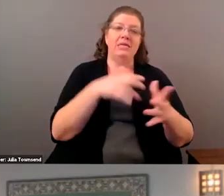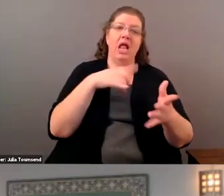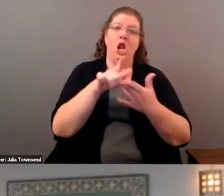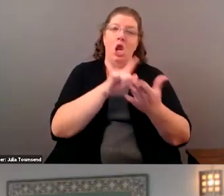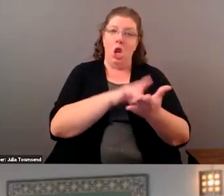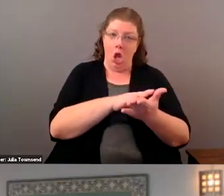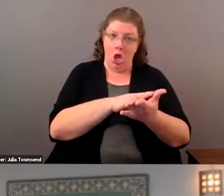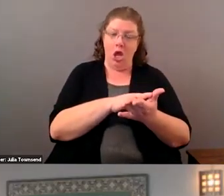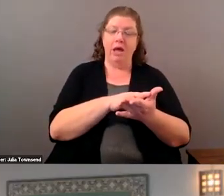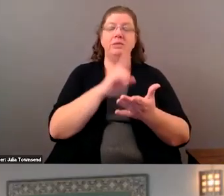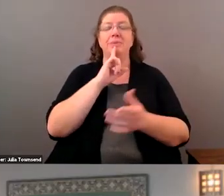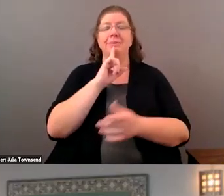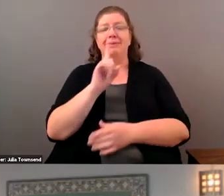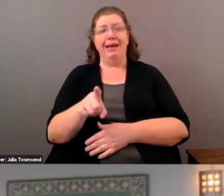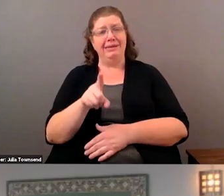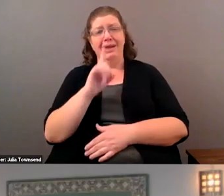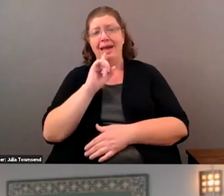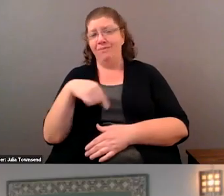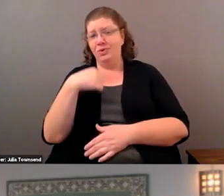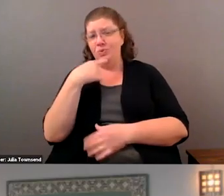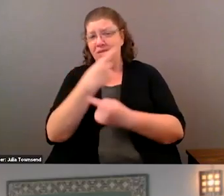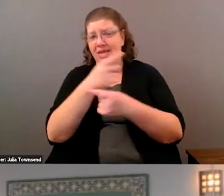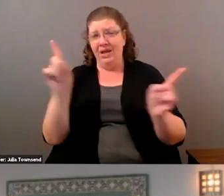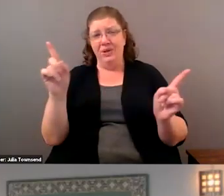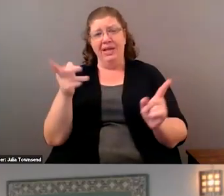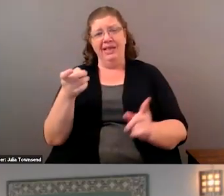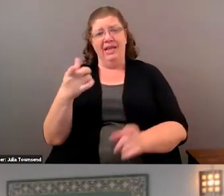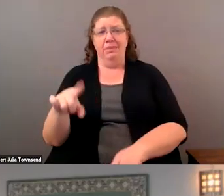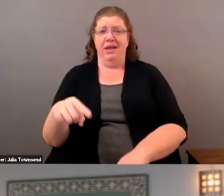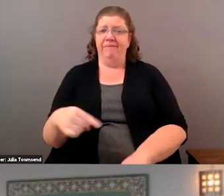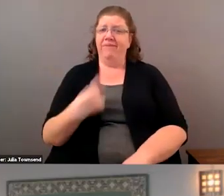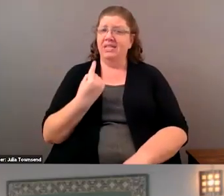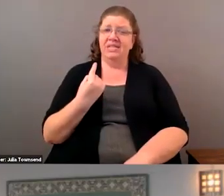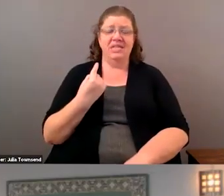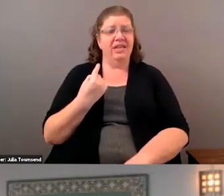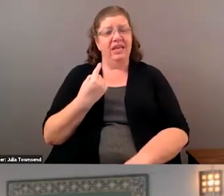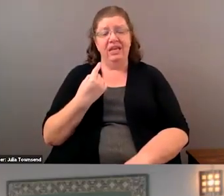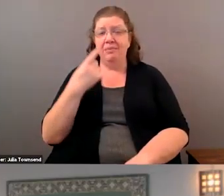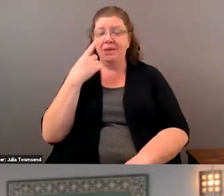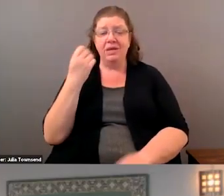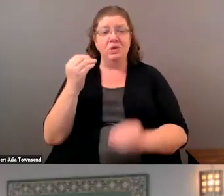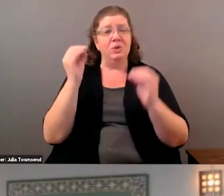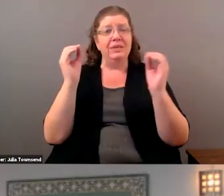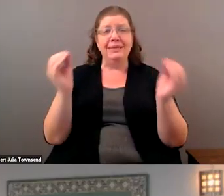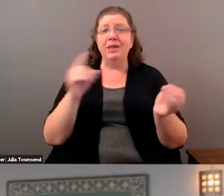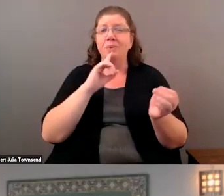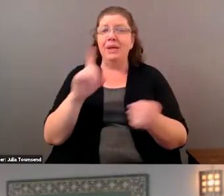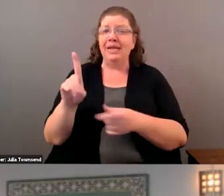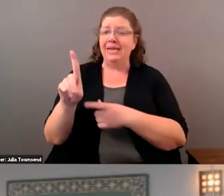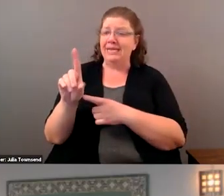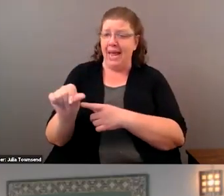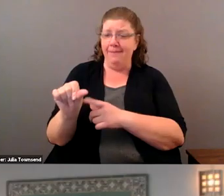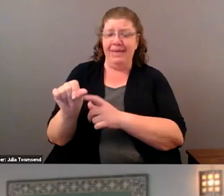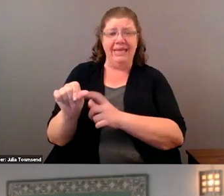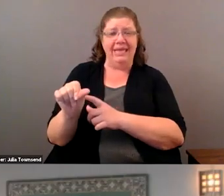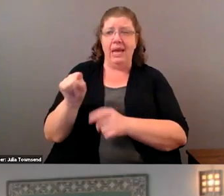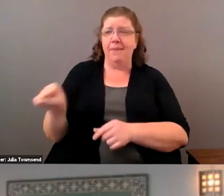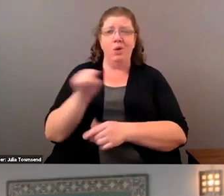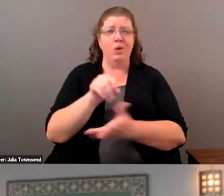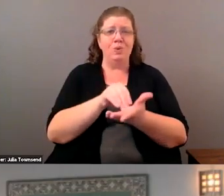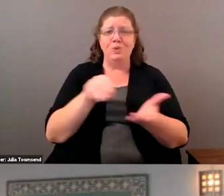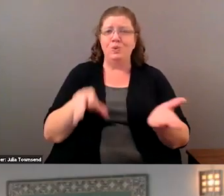con la superintendente a veces pues se les llama estudiantes con discapacidades y yo sé que eso tiene base en las leyes pero eso es bastante